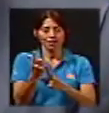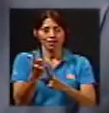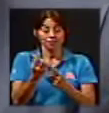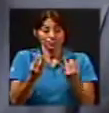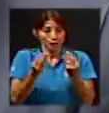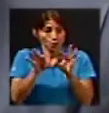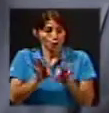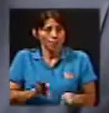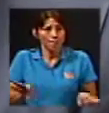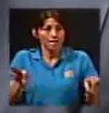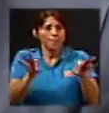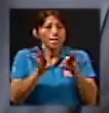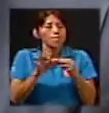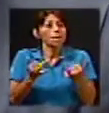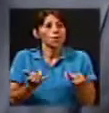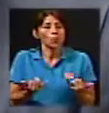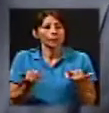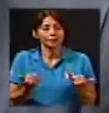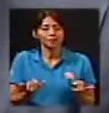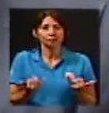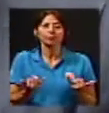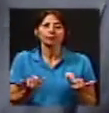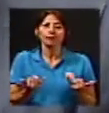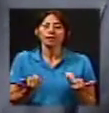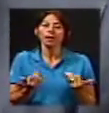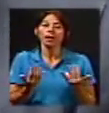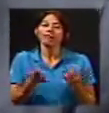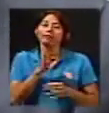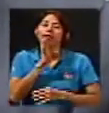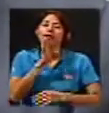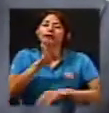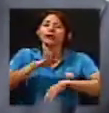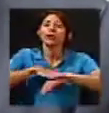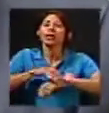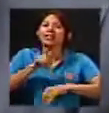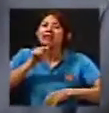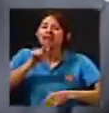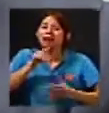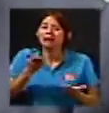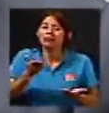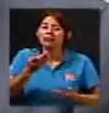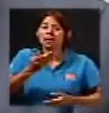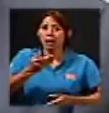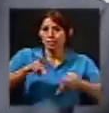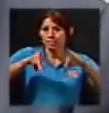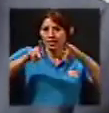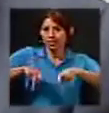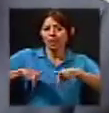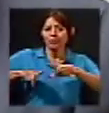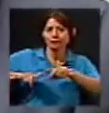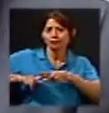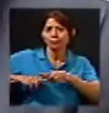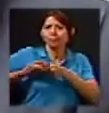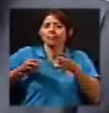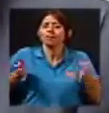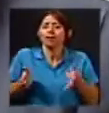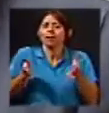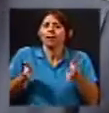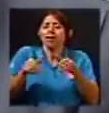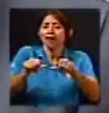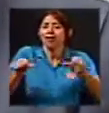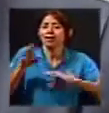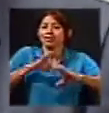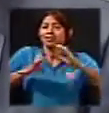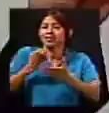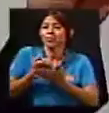estos momentos hacer referencia a quiénes fueron nuestros pioneros en el área de ciencias económicas. Y también déjeme,